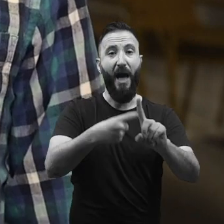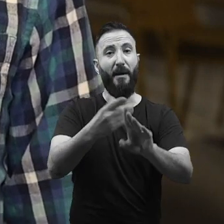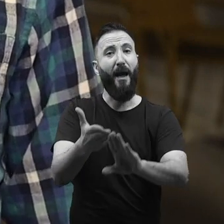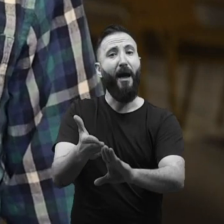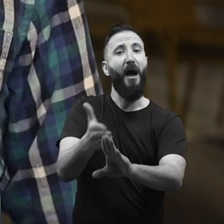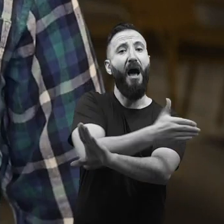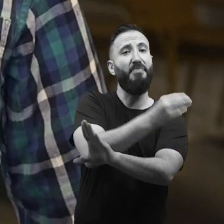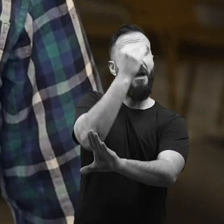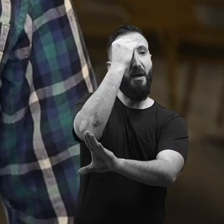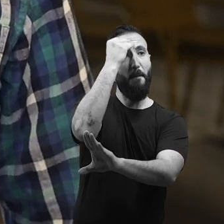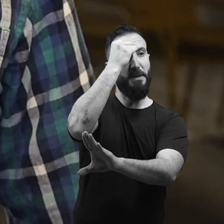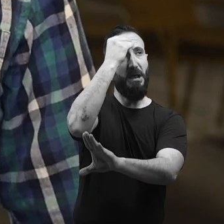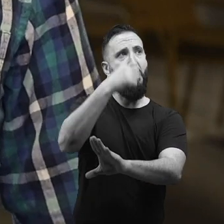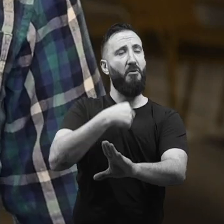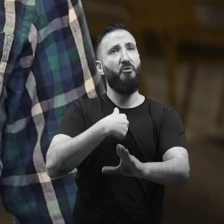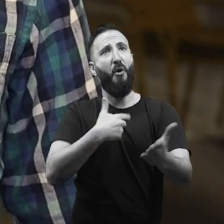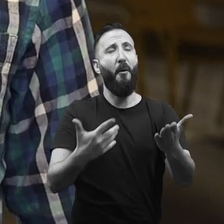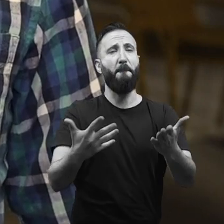pensar que soy